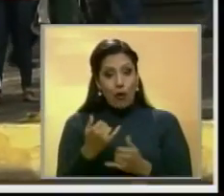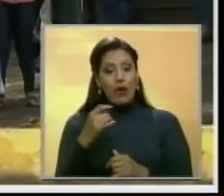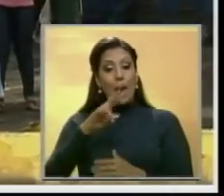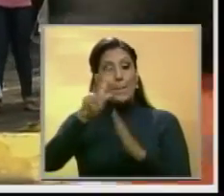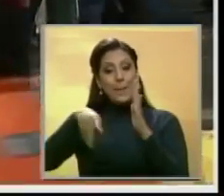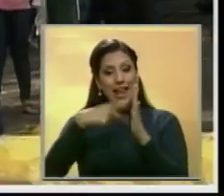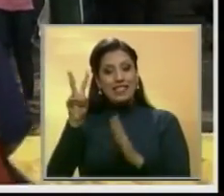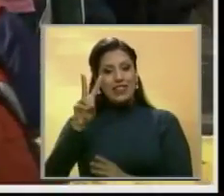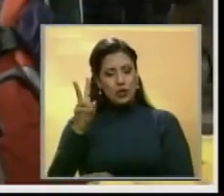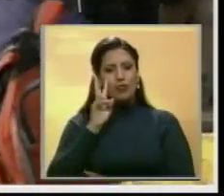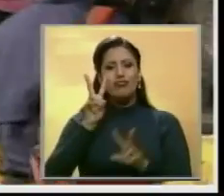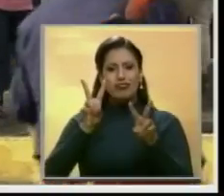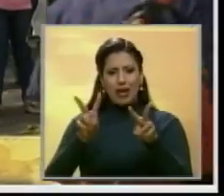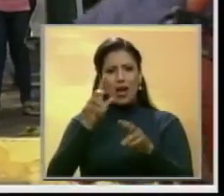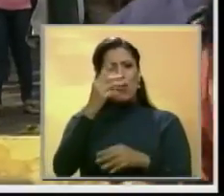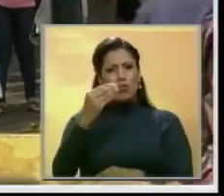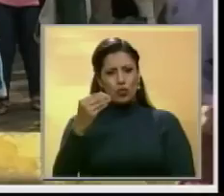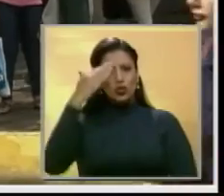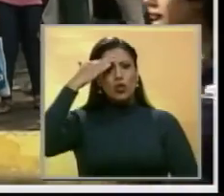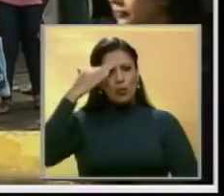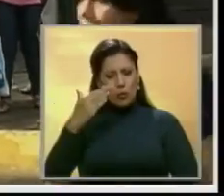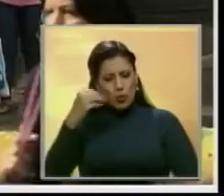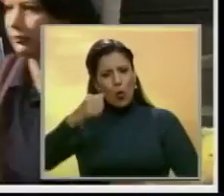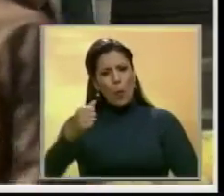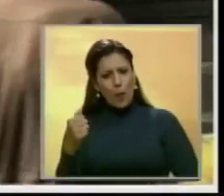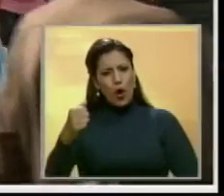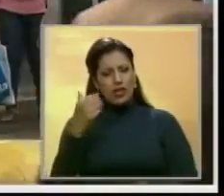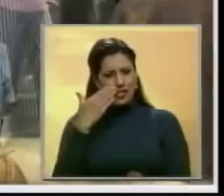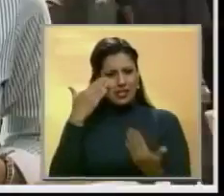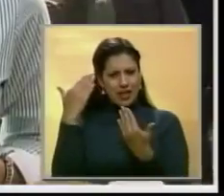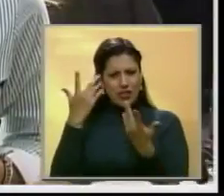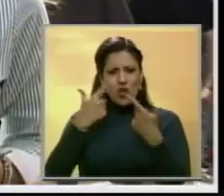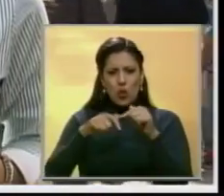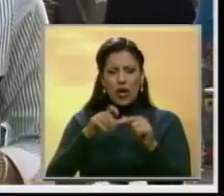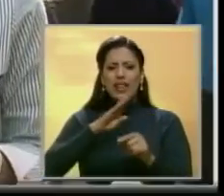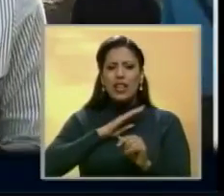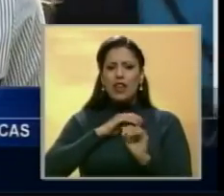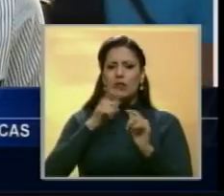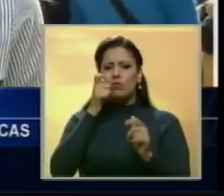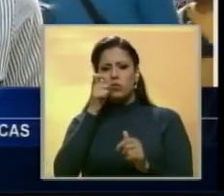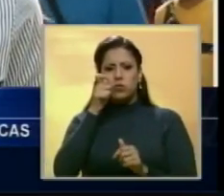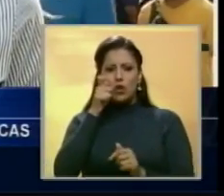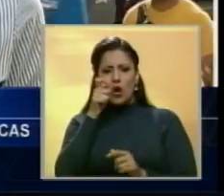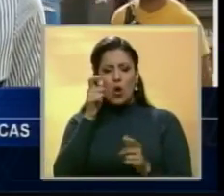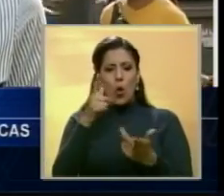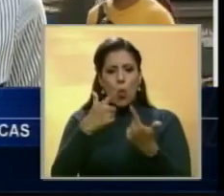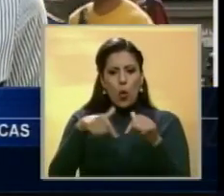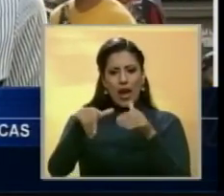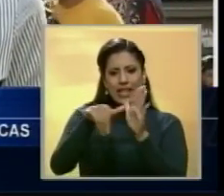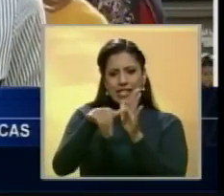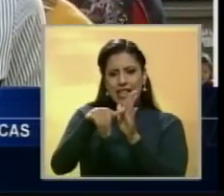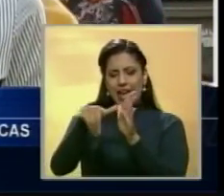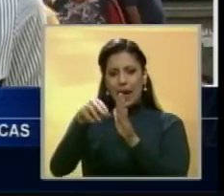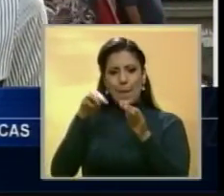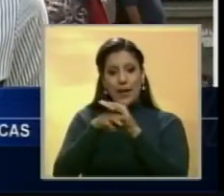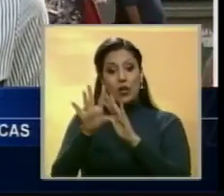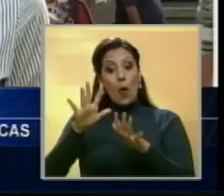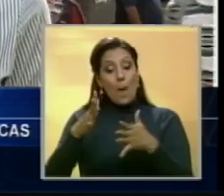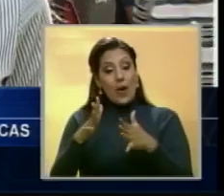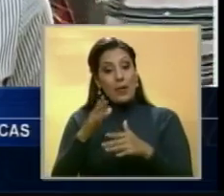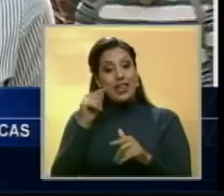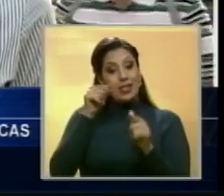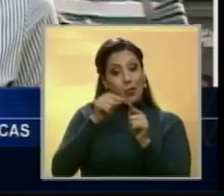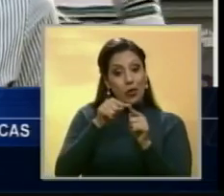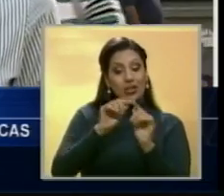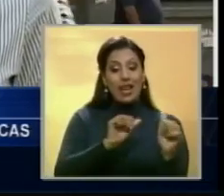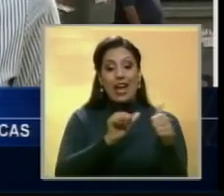observa un número importante de funcionarios de la Policía Nacional Bolivariana, quienes se encuentran custodiando sus alrededores, y es que se espera que este sea el